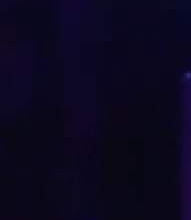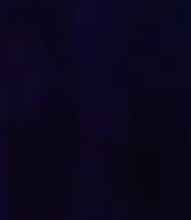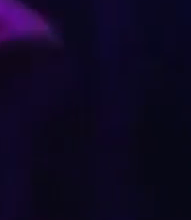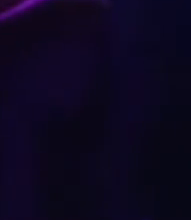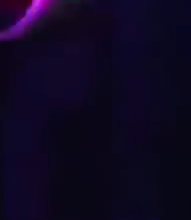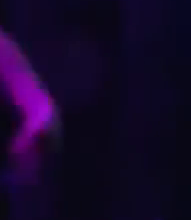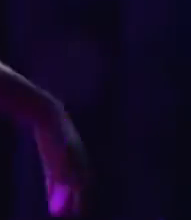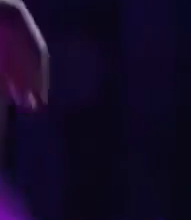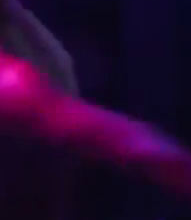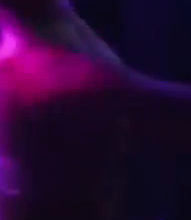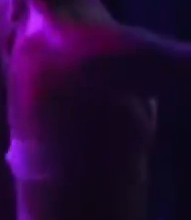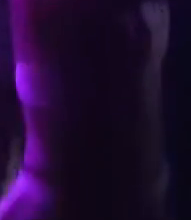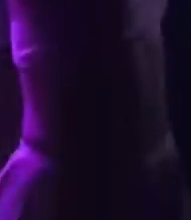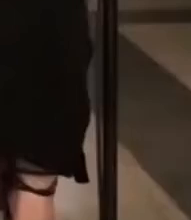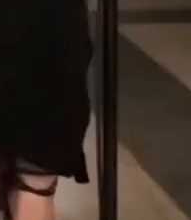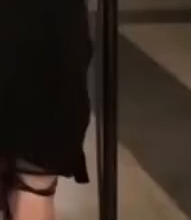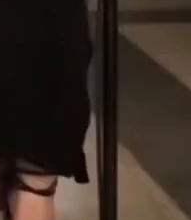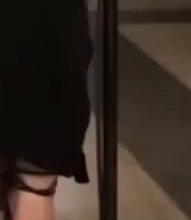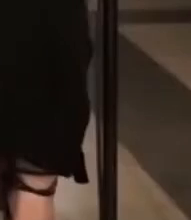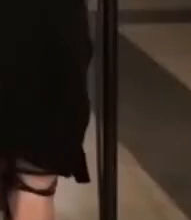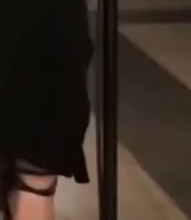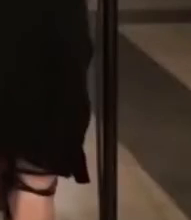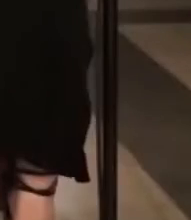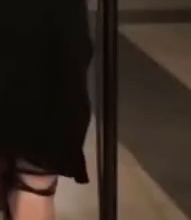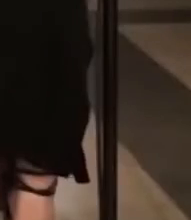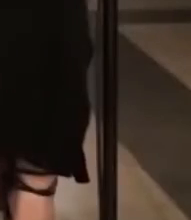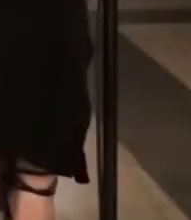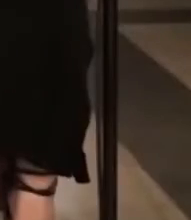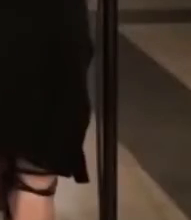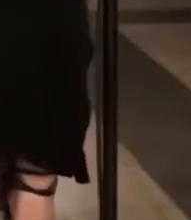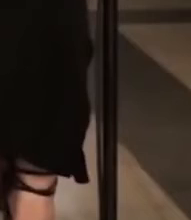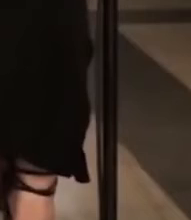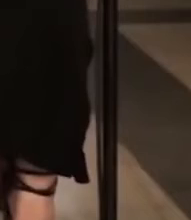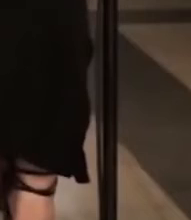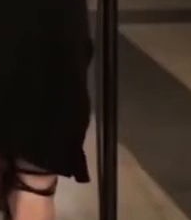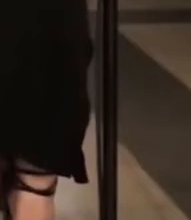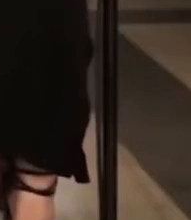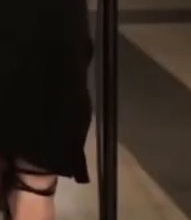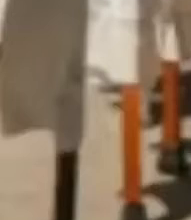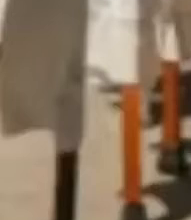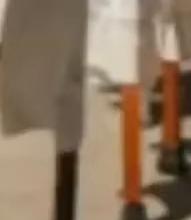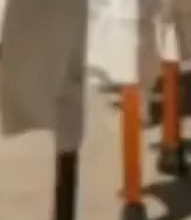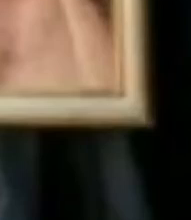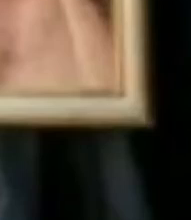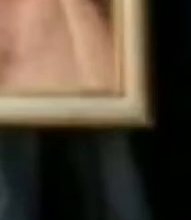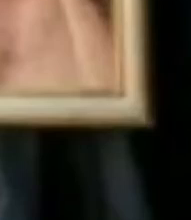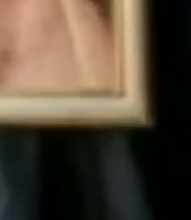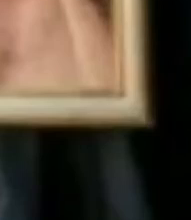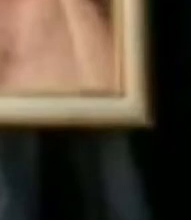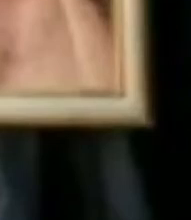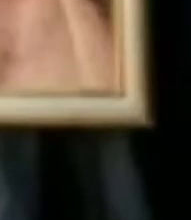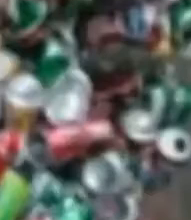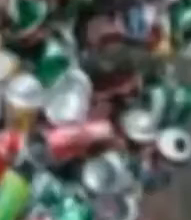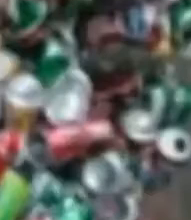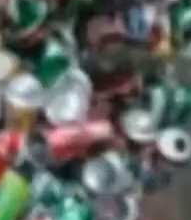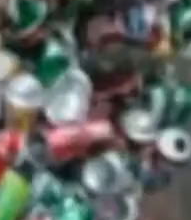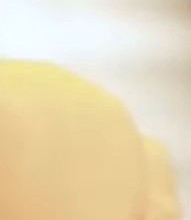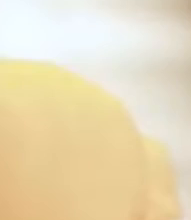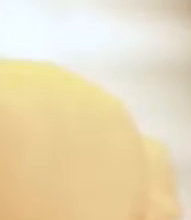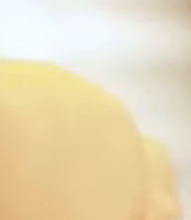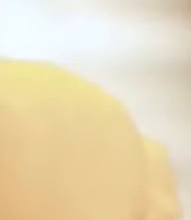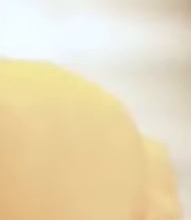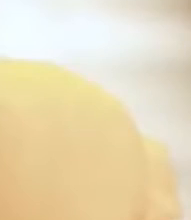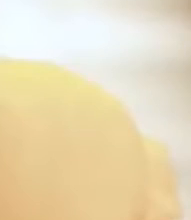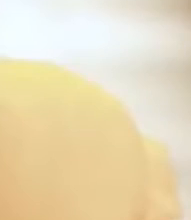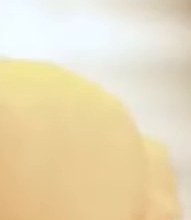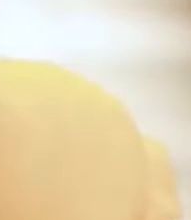Y ven, alma de la selva, tus enormes prados, no permitas